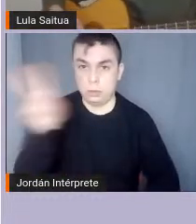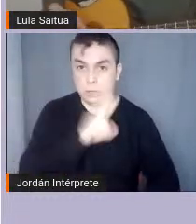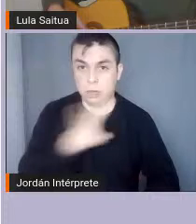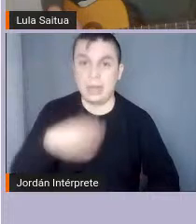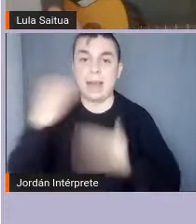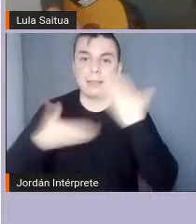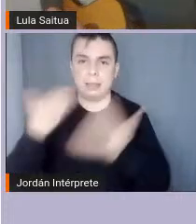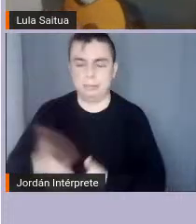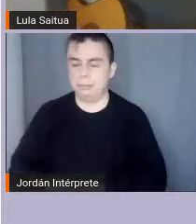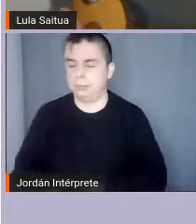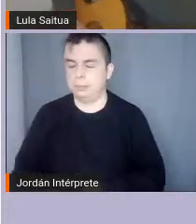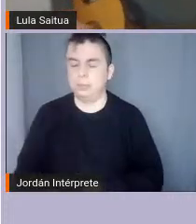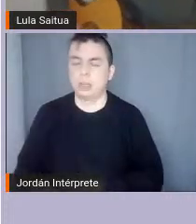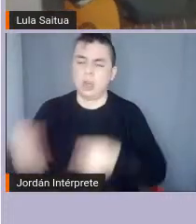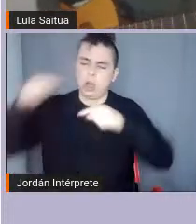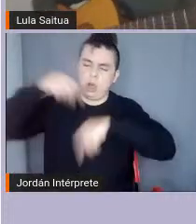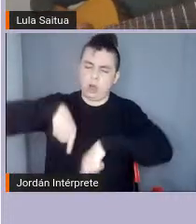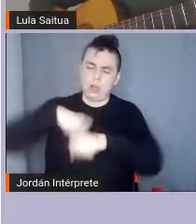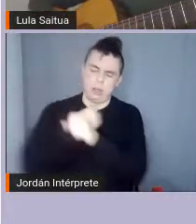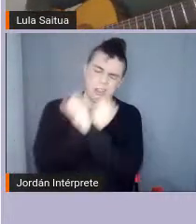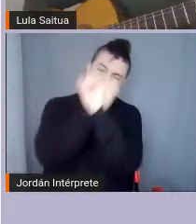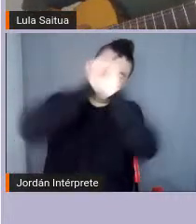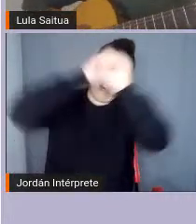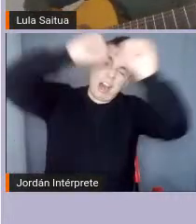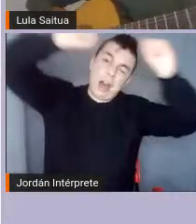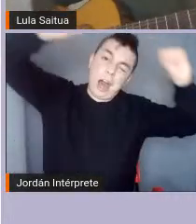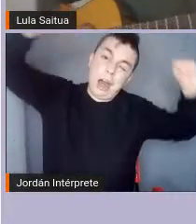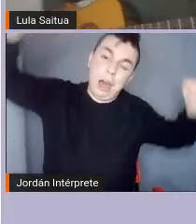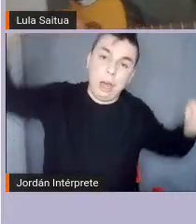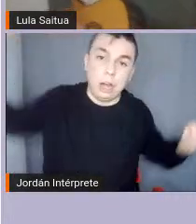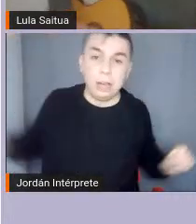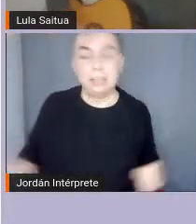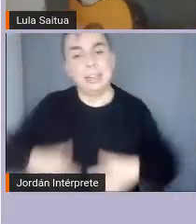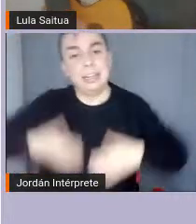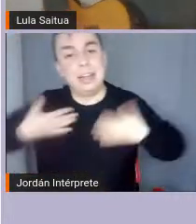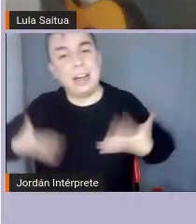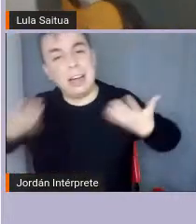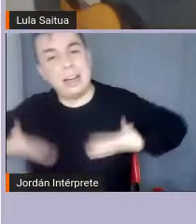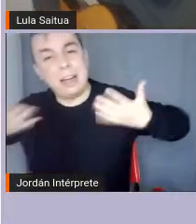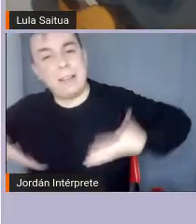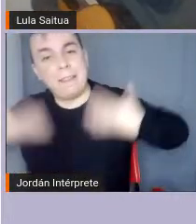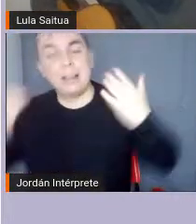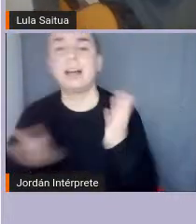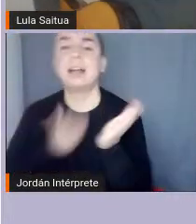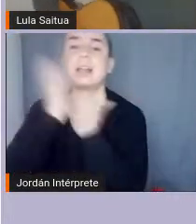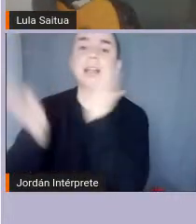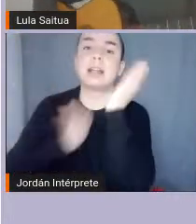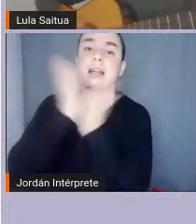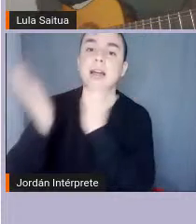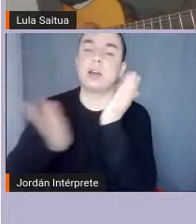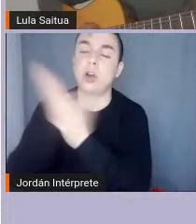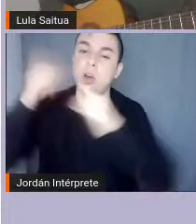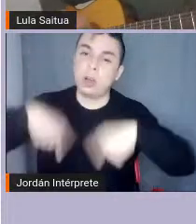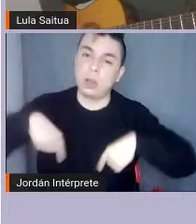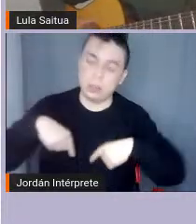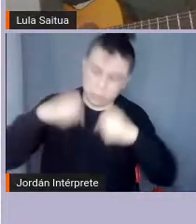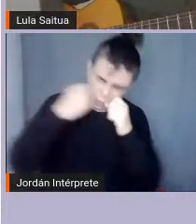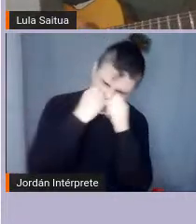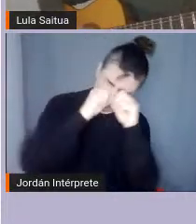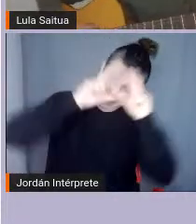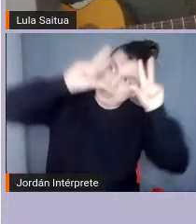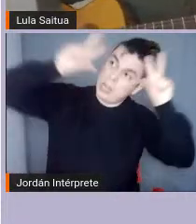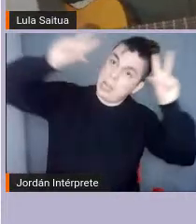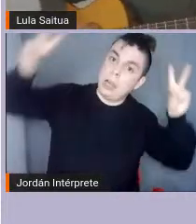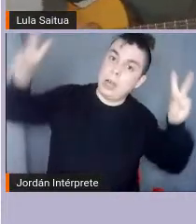cantar? Hoy desperté con ganas de cantar. Hoy